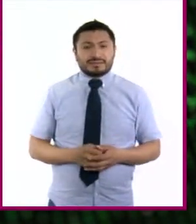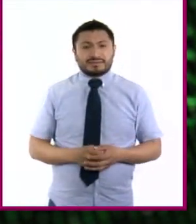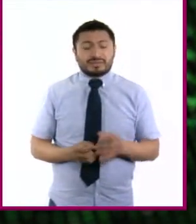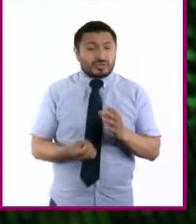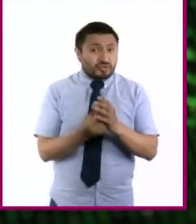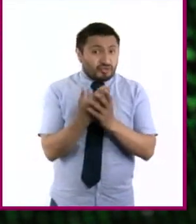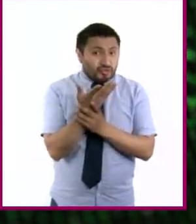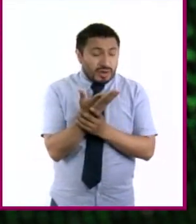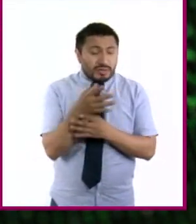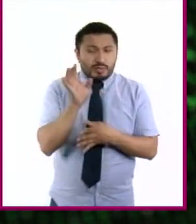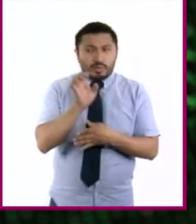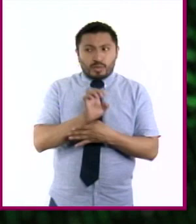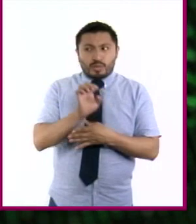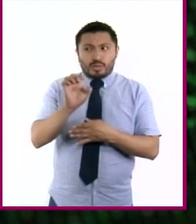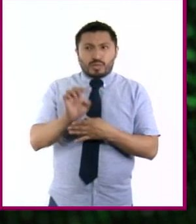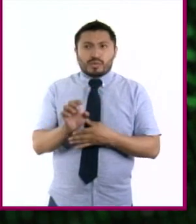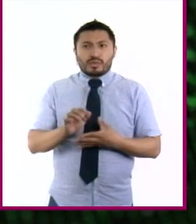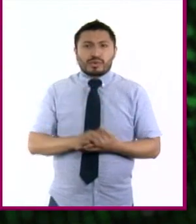Entonces,